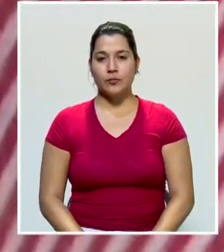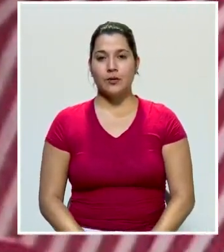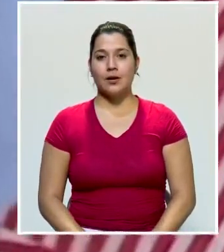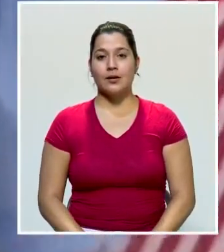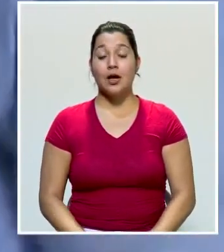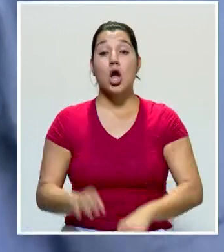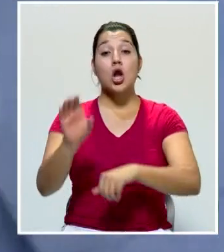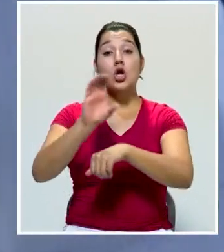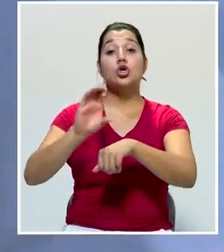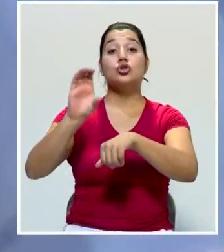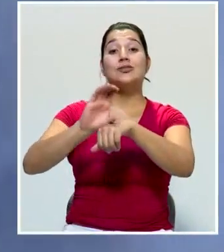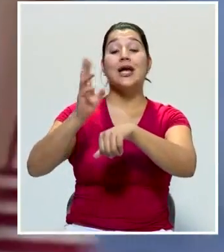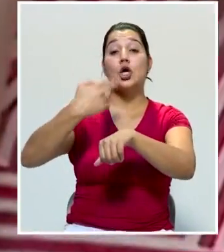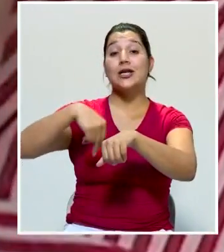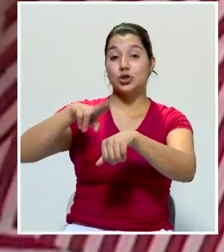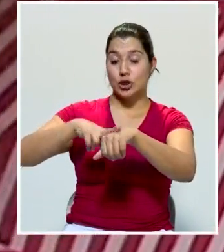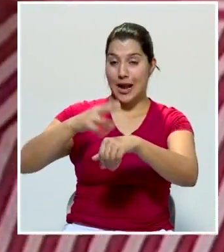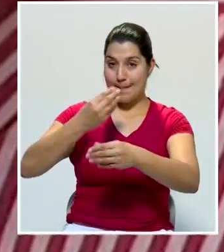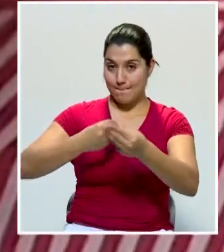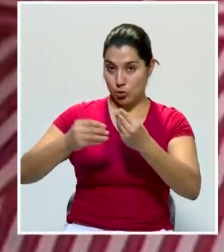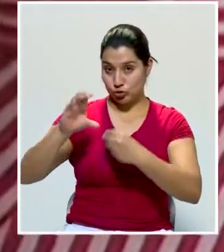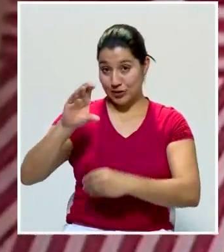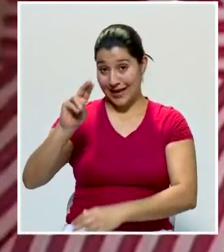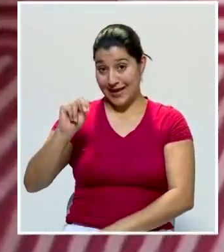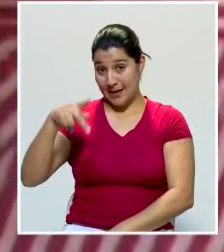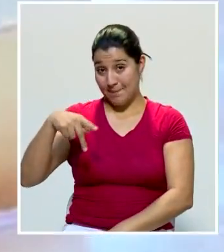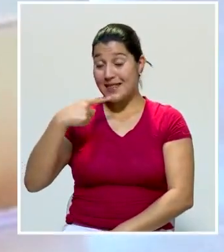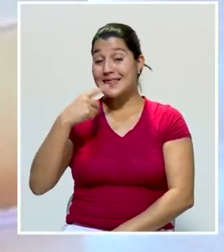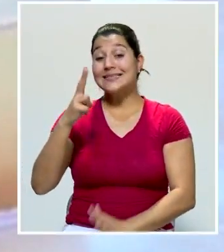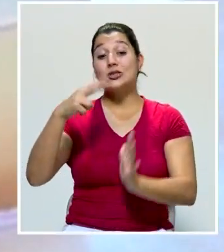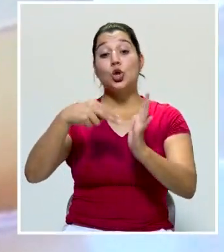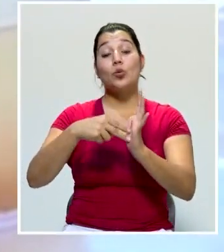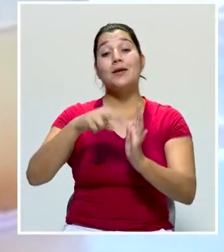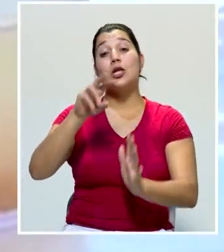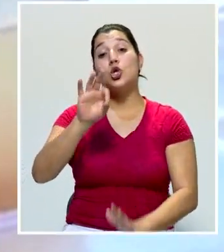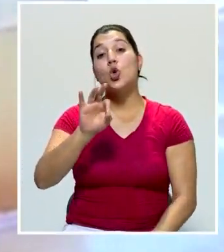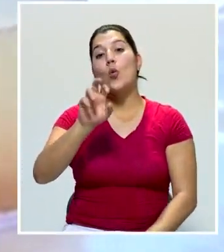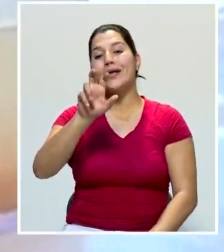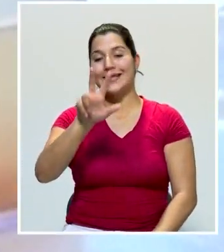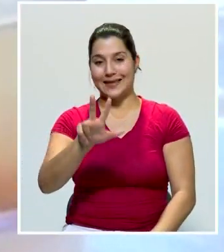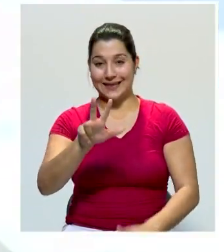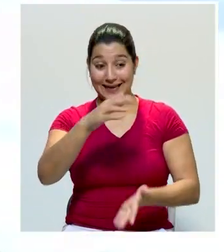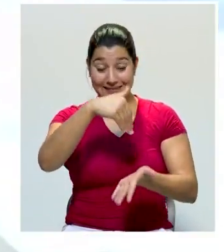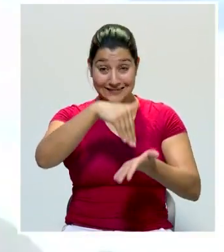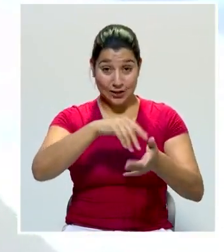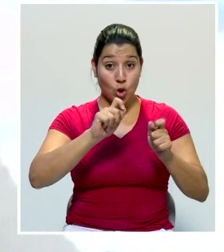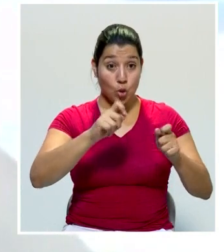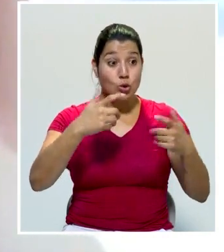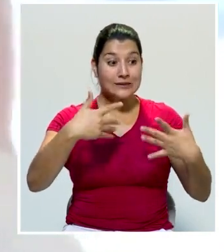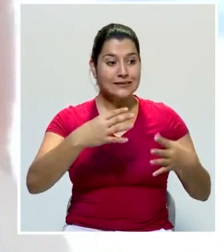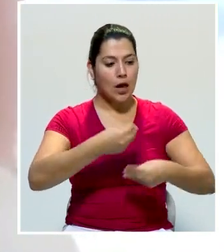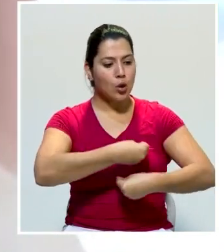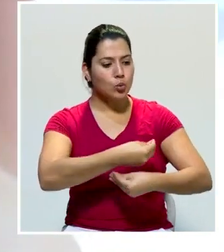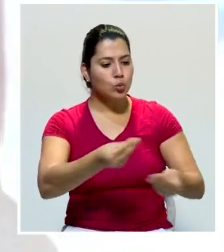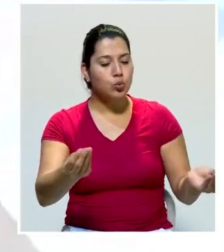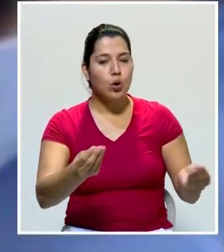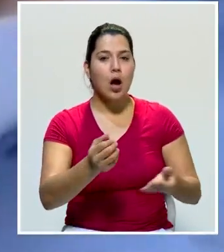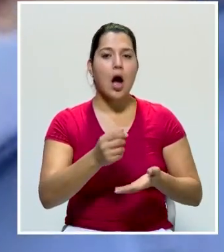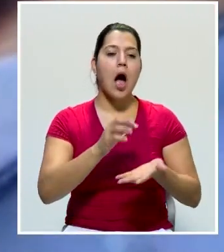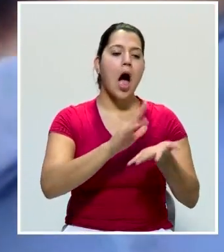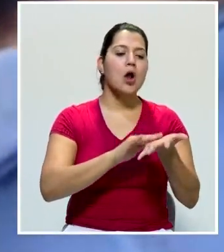Según el Consejo Nacional de Producción, 2.093 centros educativos recibieron la segunda entrega de arroz,